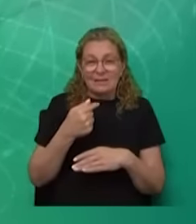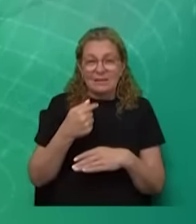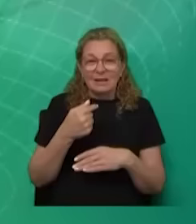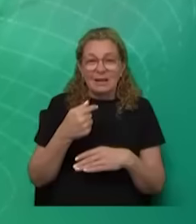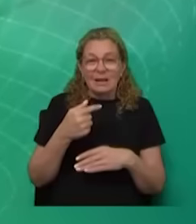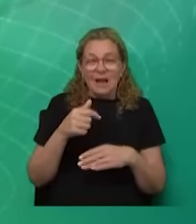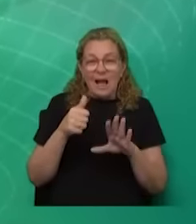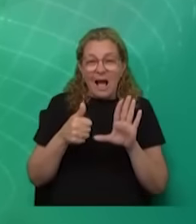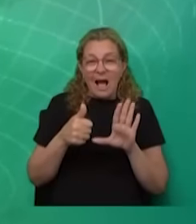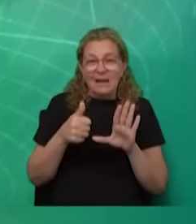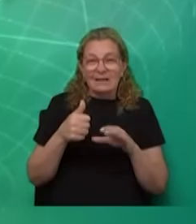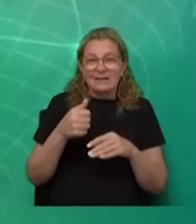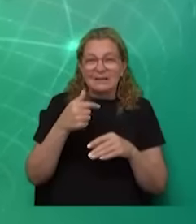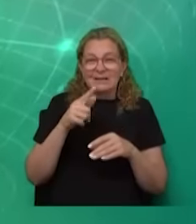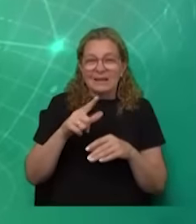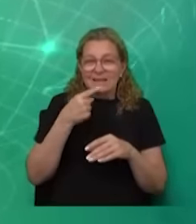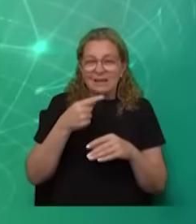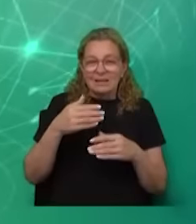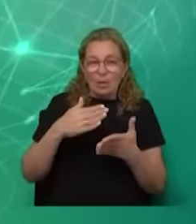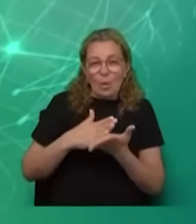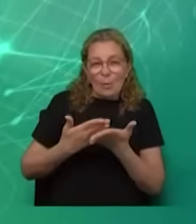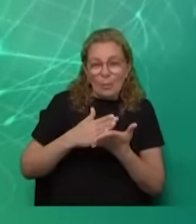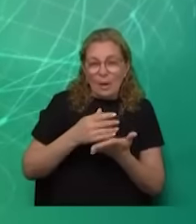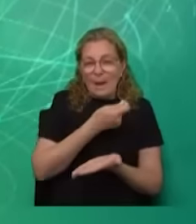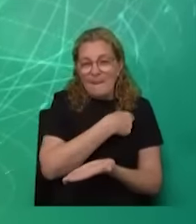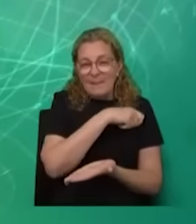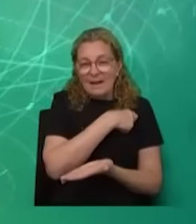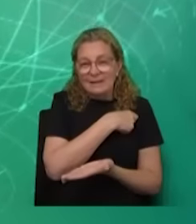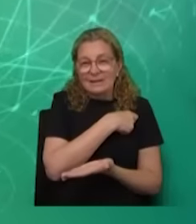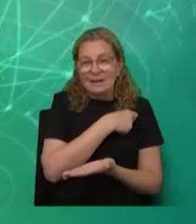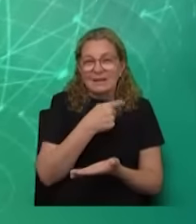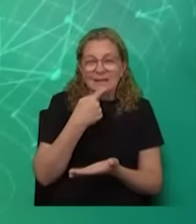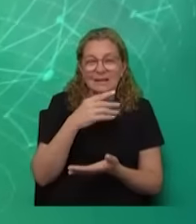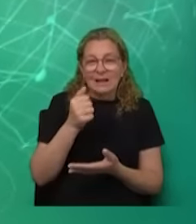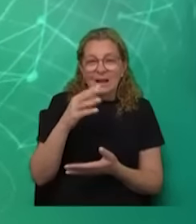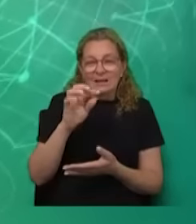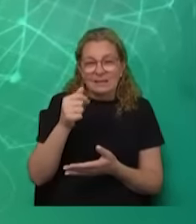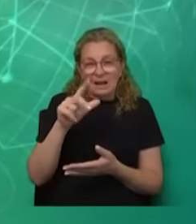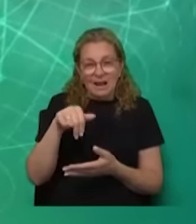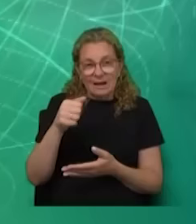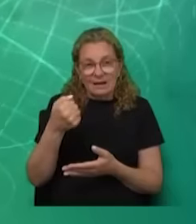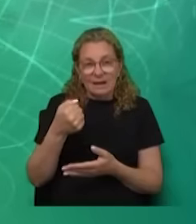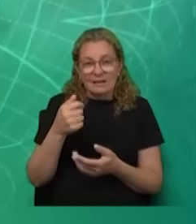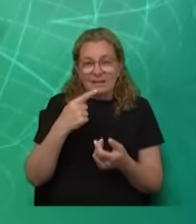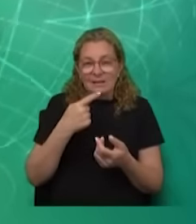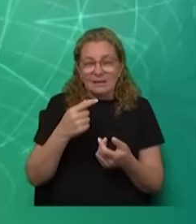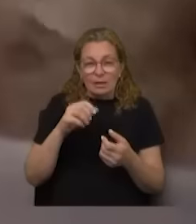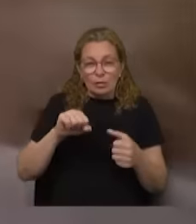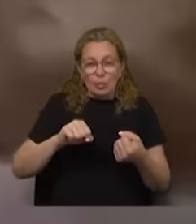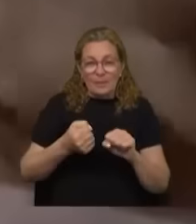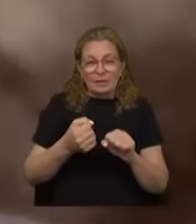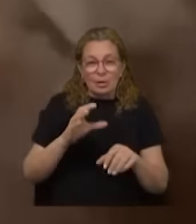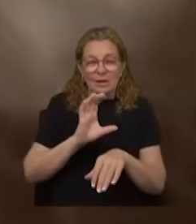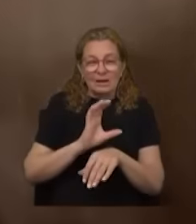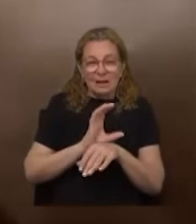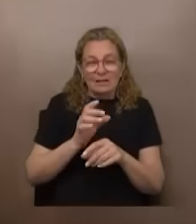a7 que conecta todo el litoral mediterráneo español la generalitat catalana ha decretado restricciones a la movilidad y la suspensión de clases